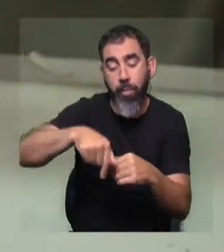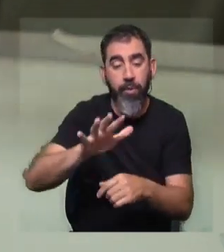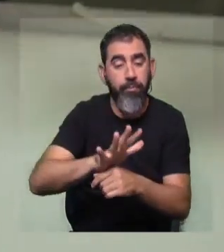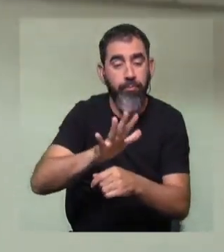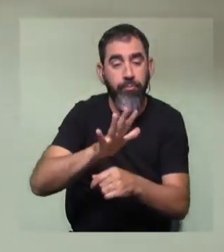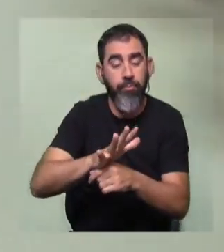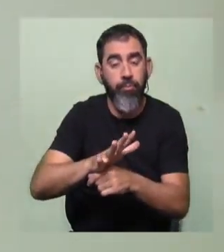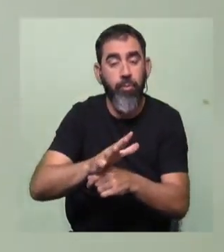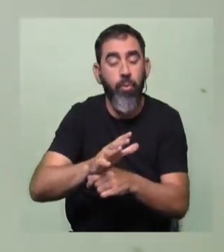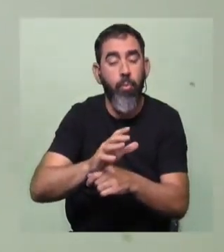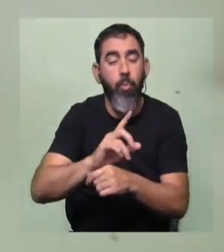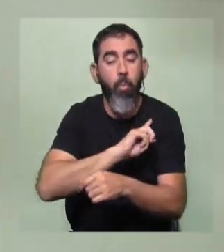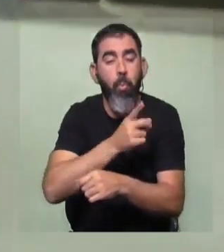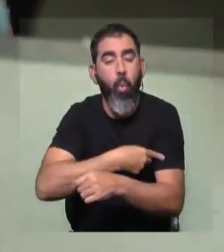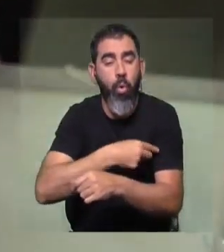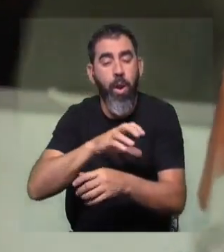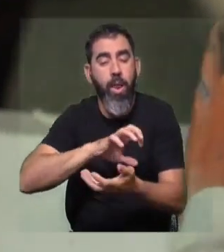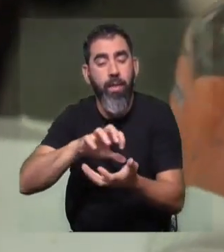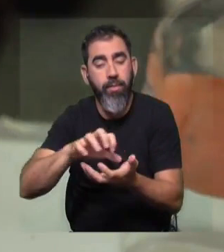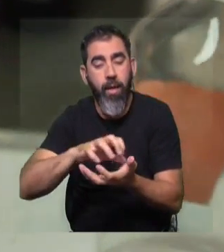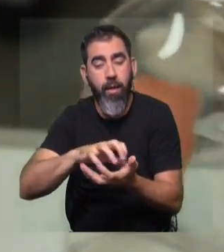de polenta con gelatina.